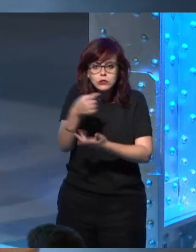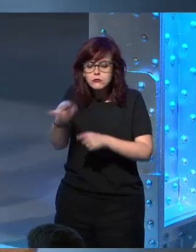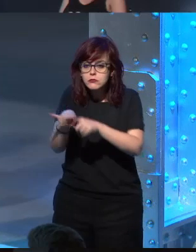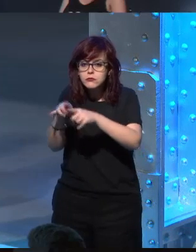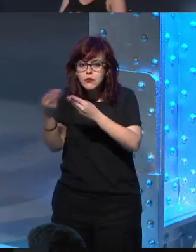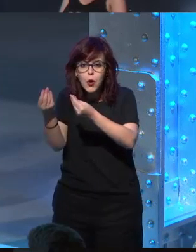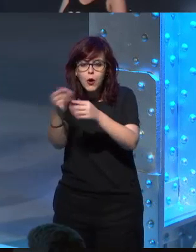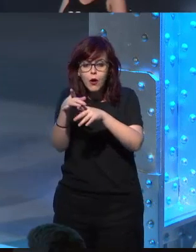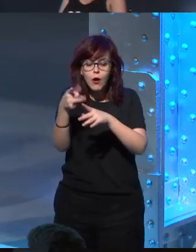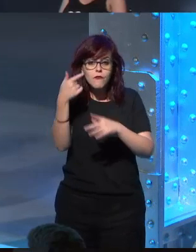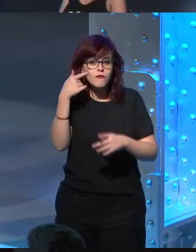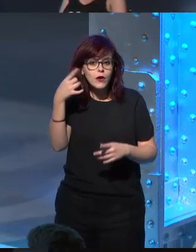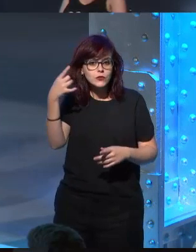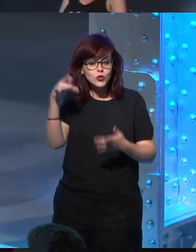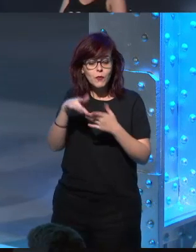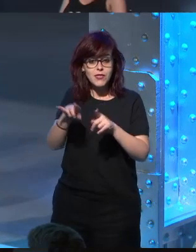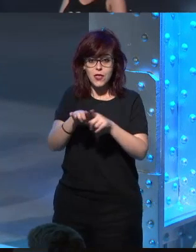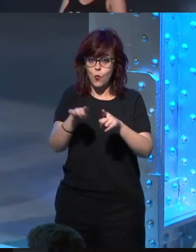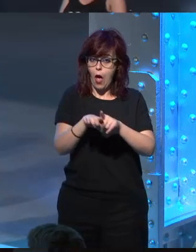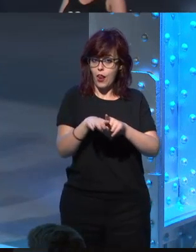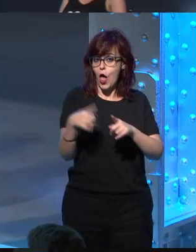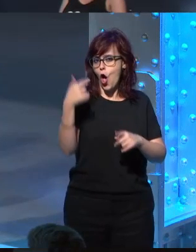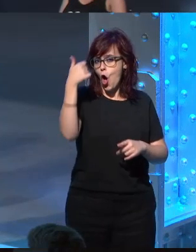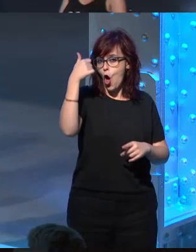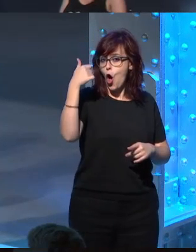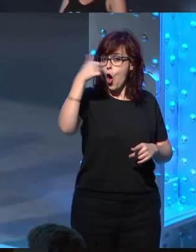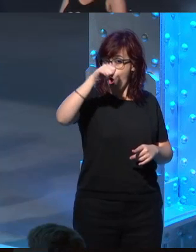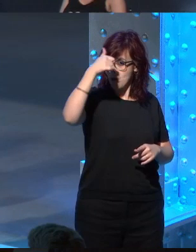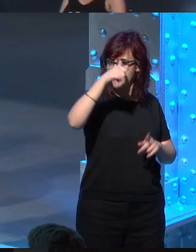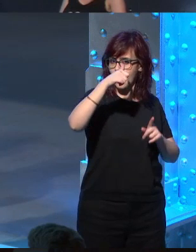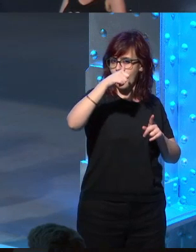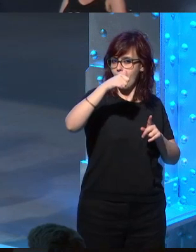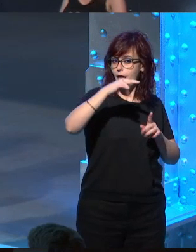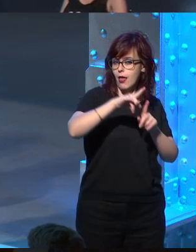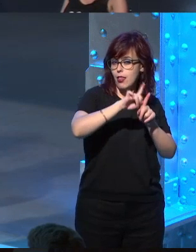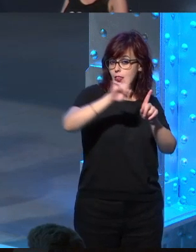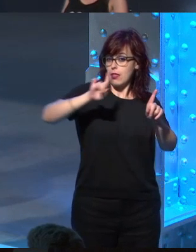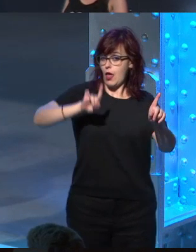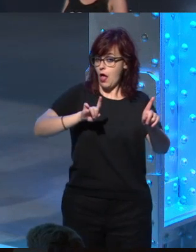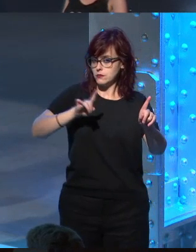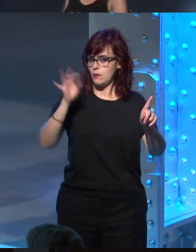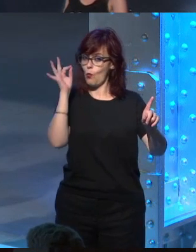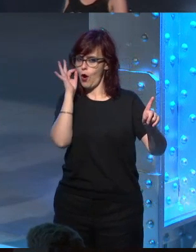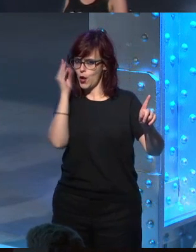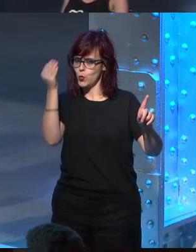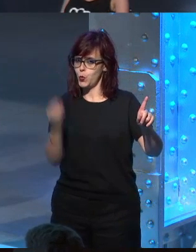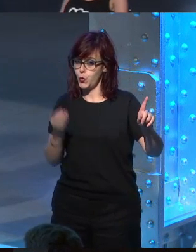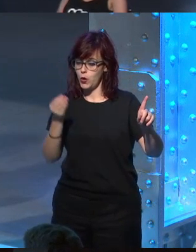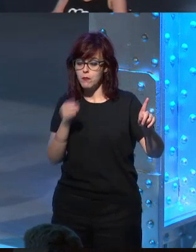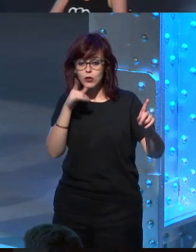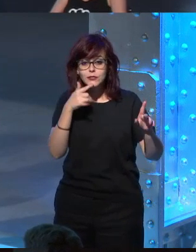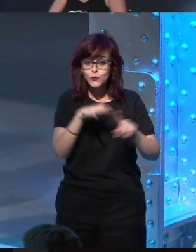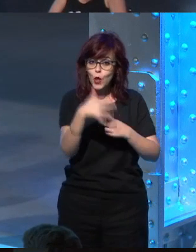que detrás de un gran hombre hay una gran mujer. Mi mujer siempre dice, detrás de un gran hombre hay una mujer sorprendida. Bueno, entonces, ¿qué pasó